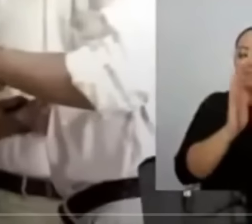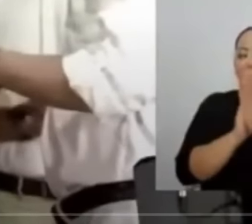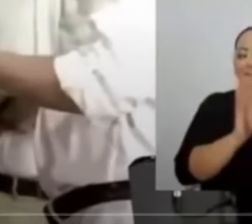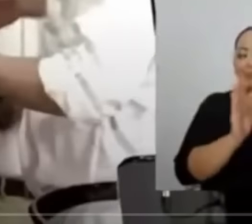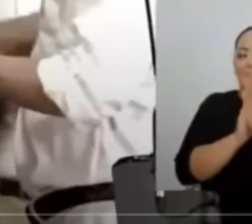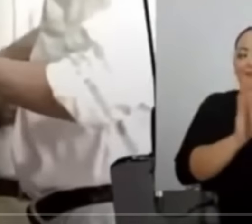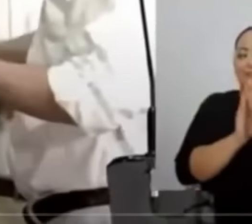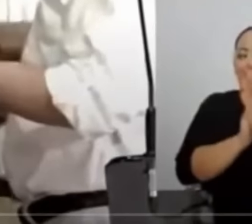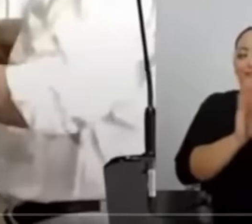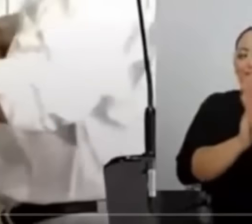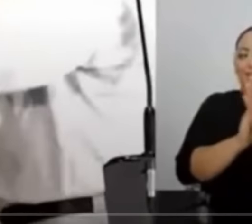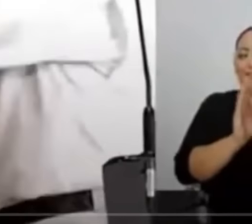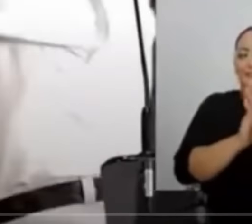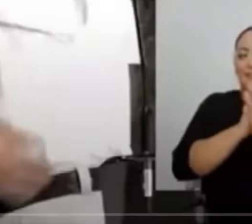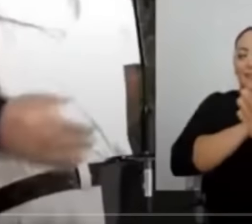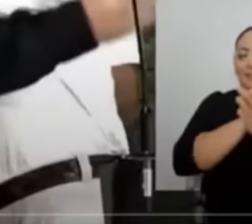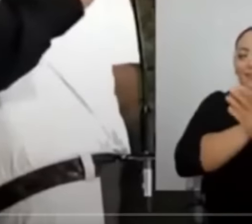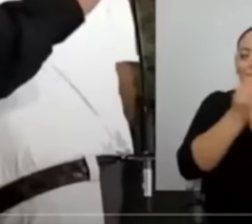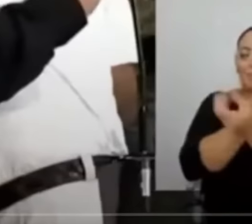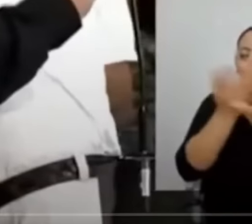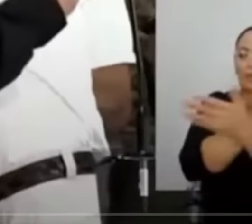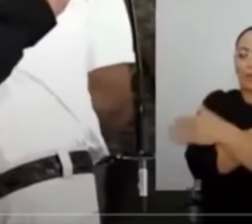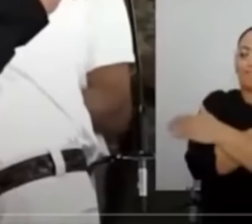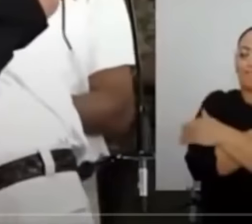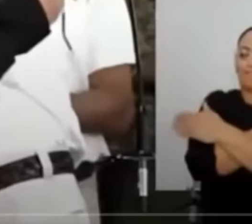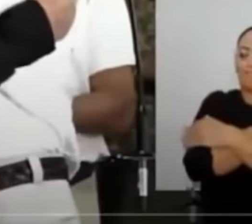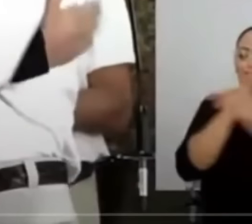España te lo habrán prohibido también.